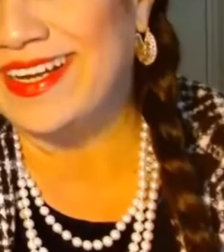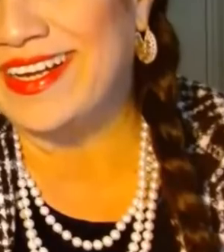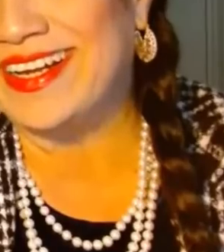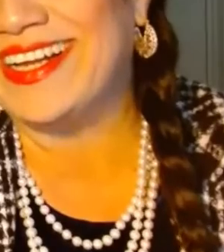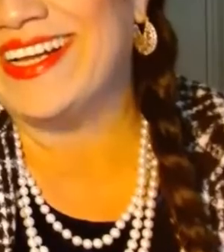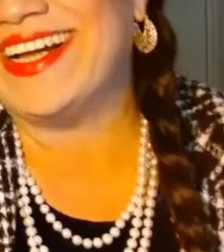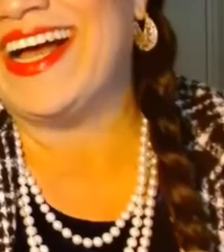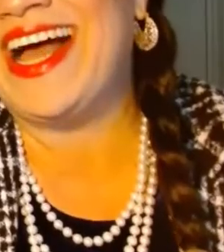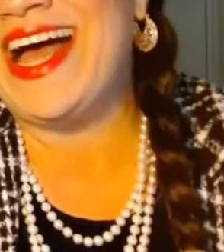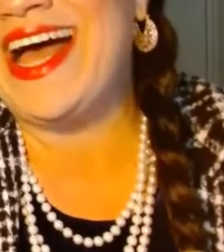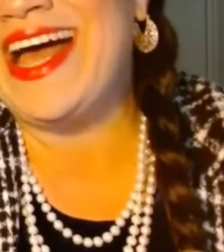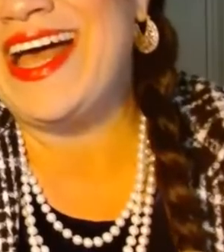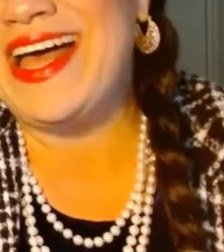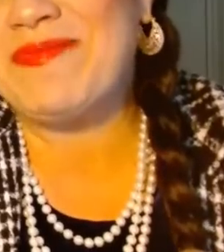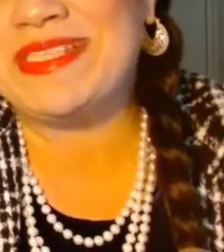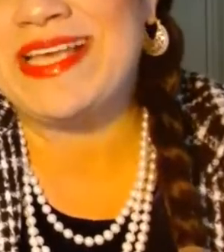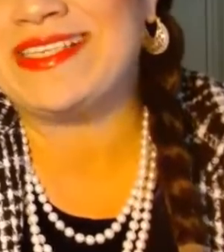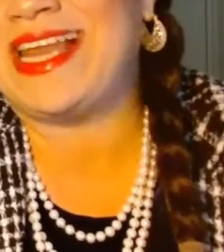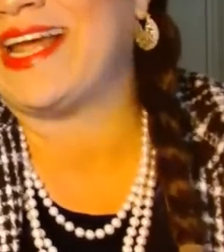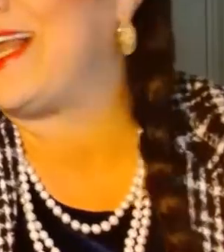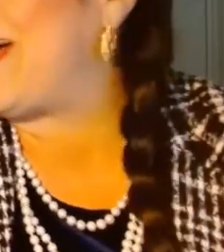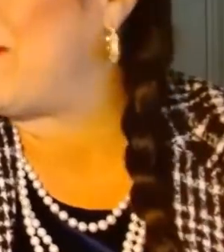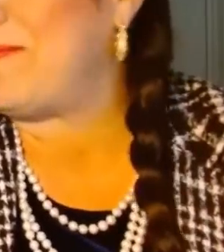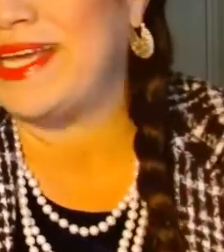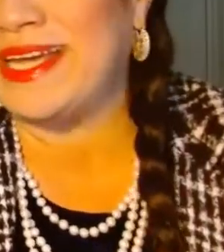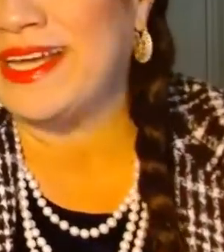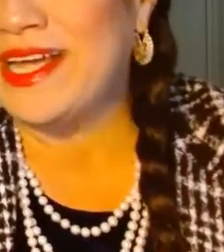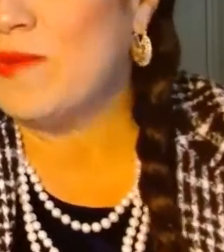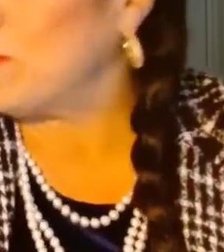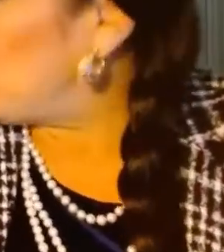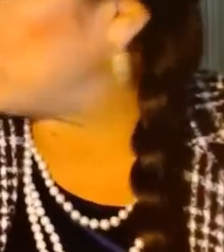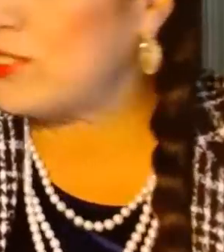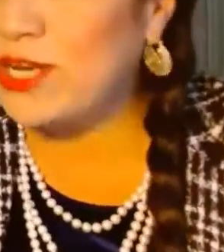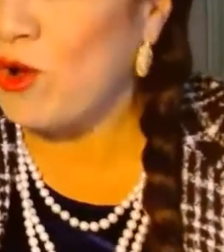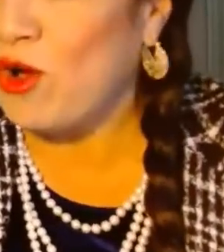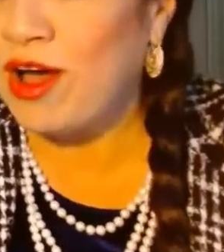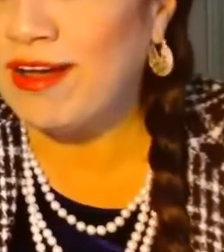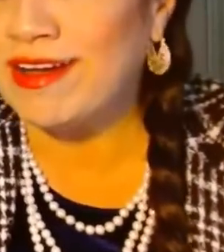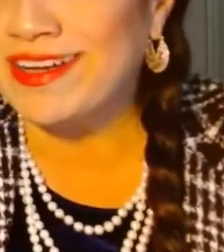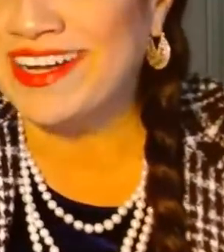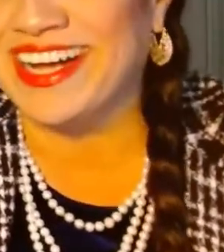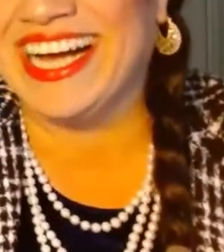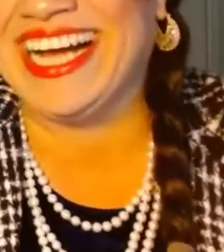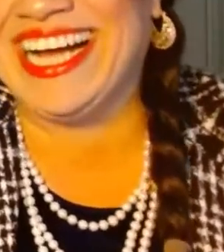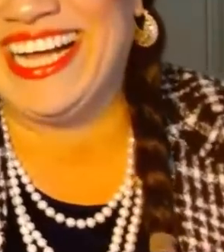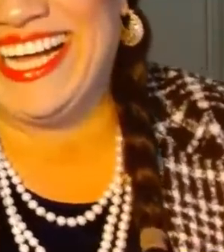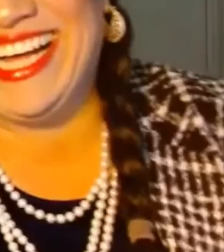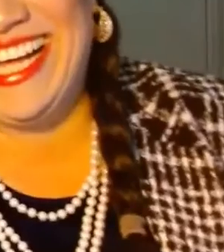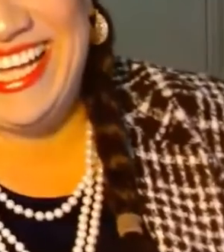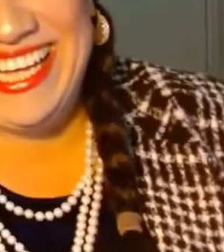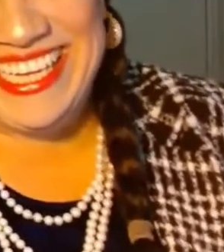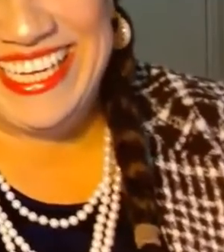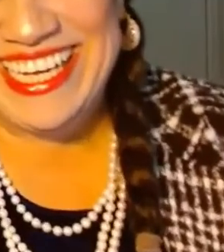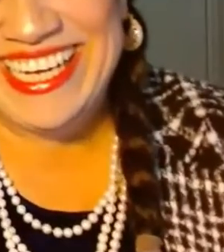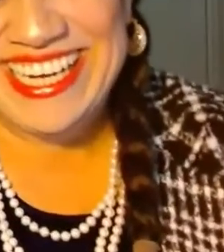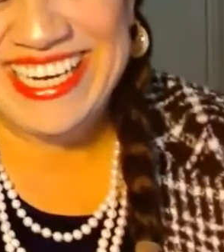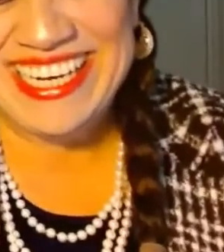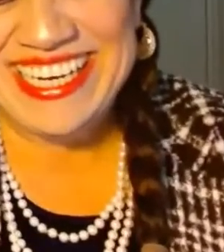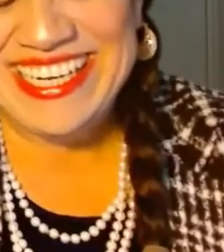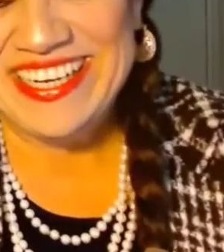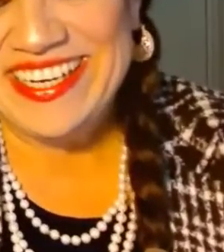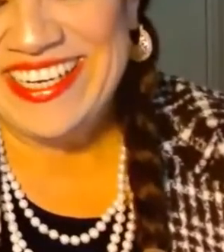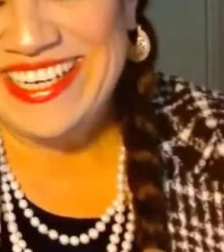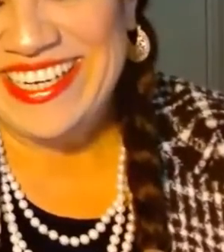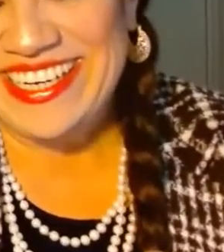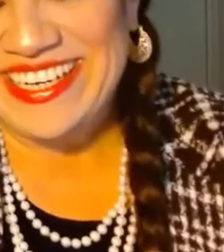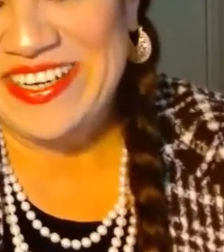no a los Rayados y a los Tigres. Pues ahí está la clave, hombre. Por eso se enojó. Sí, por eso se enojó, pues sí. No mencionó